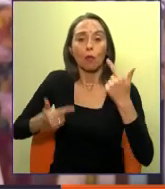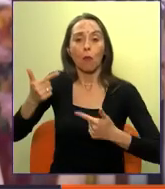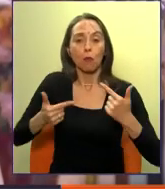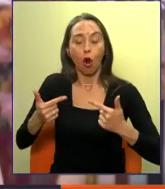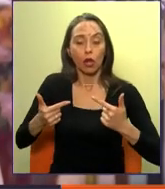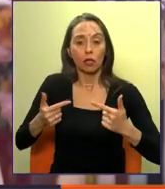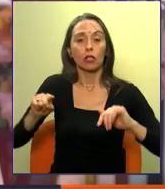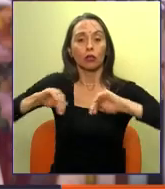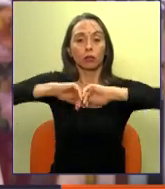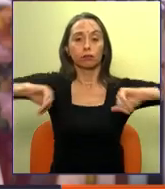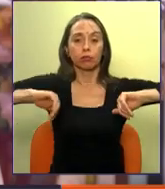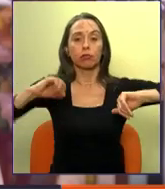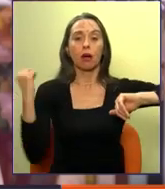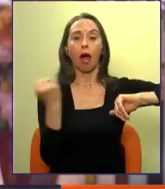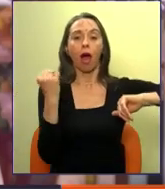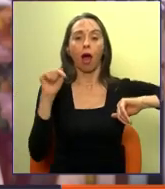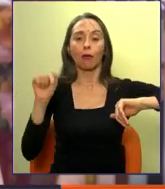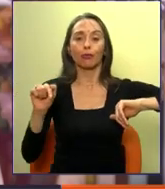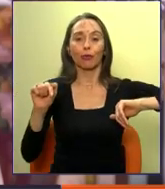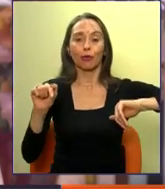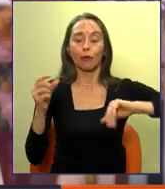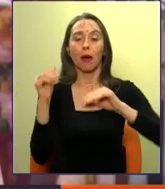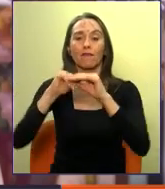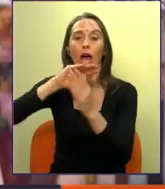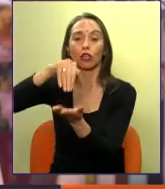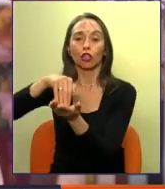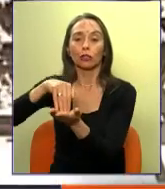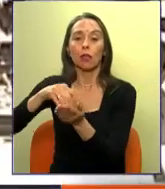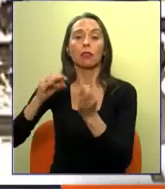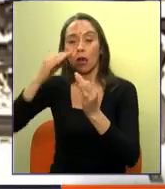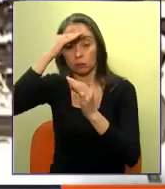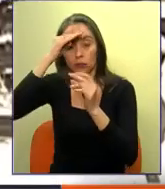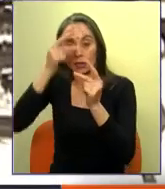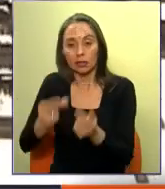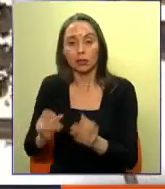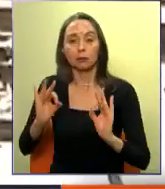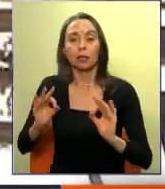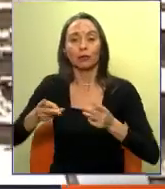sino que realmente ha sido un Banco Central muy técnico.